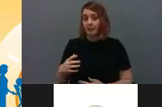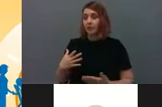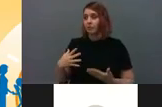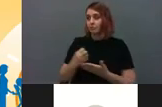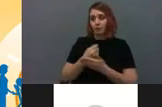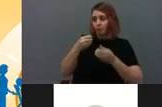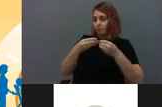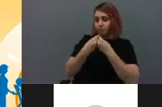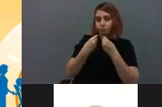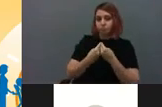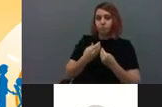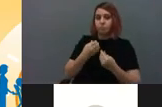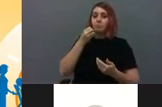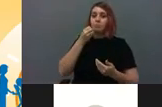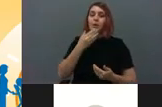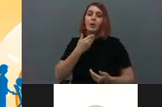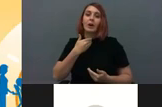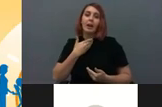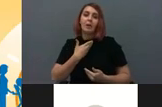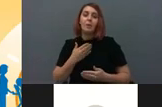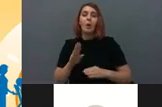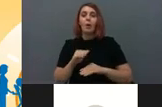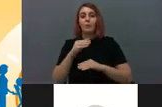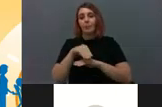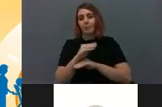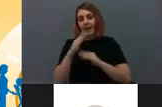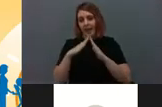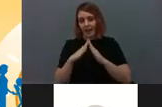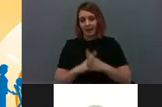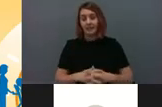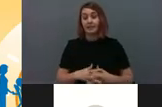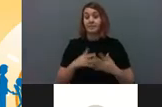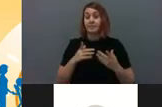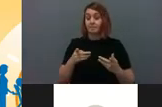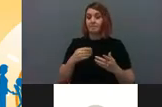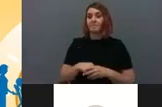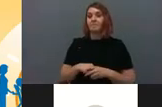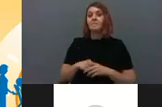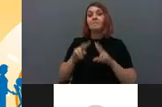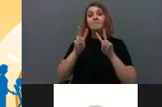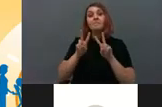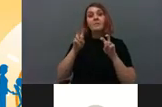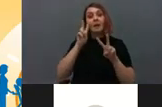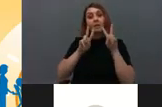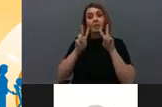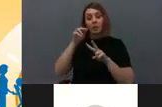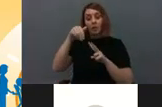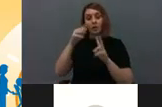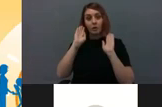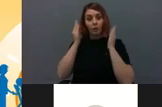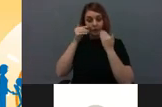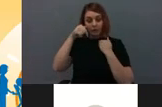señora. Bueno, ponga ama de casa. Bueno, visibilizar este tema en un congreso como